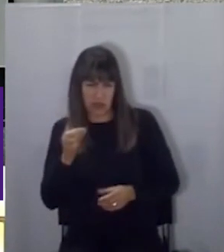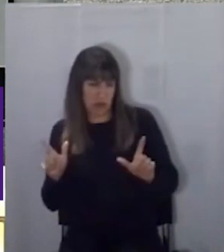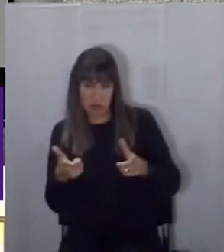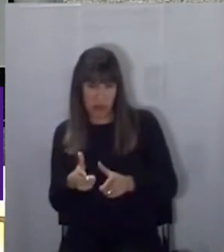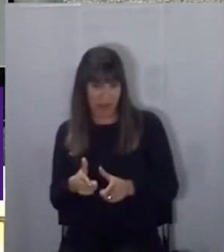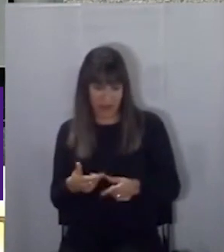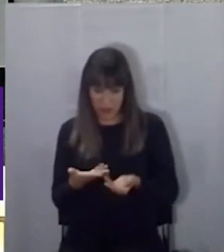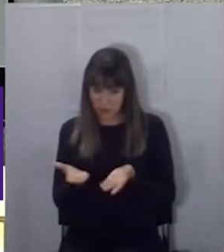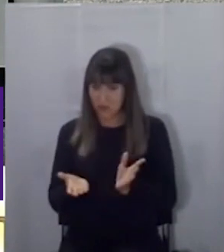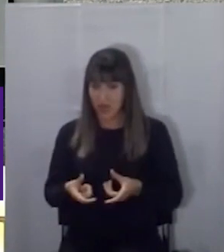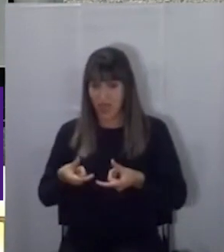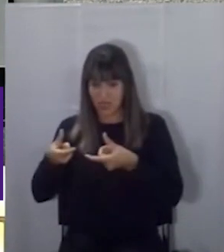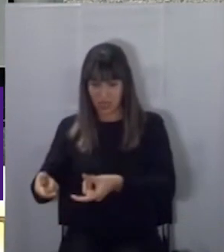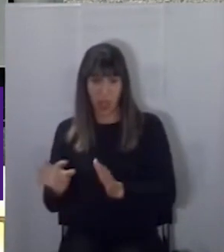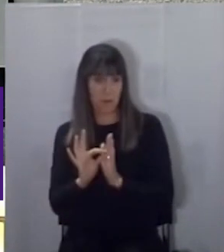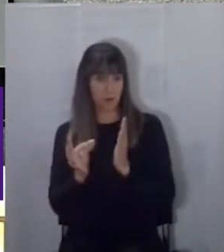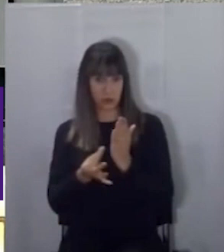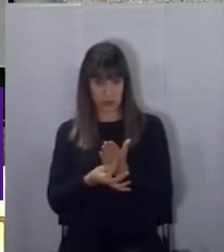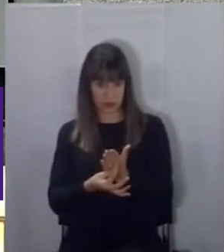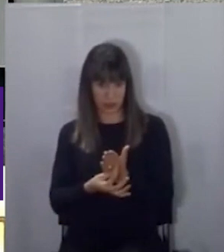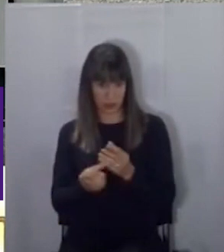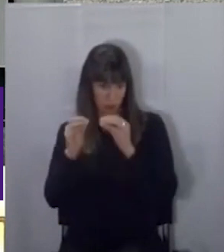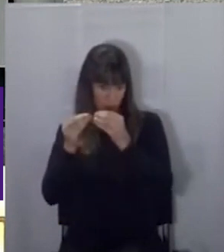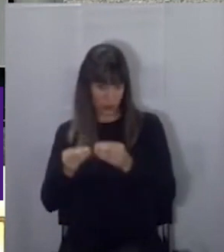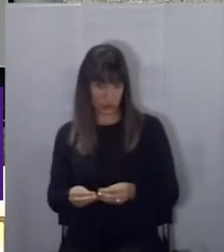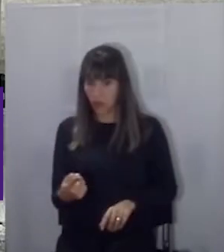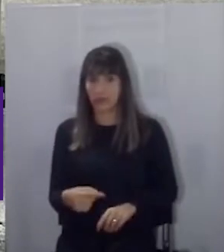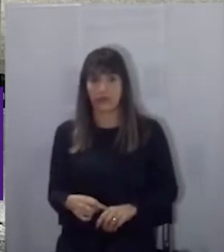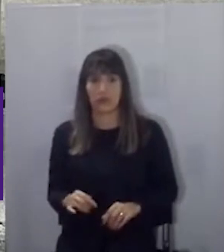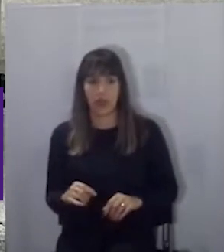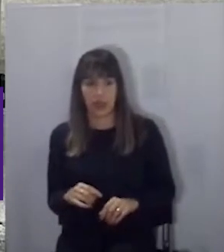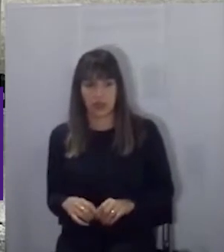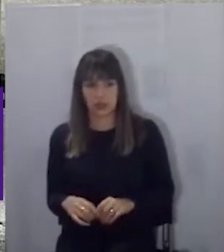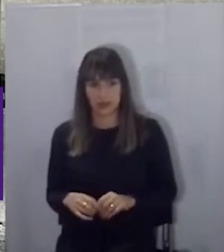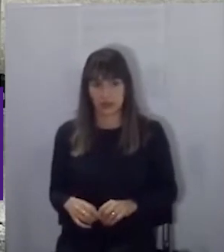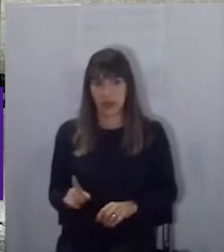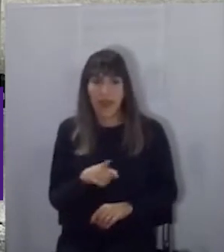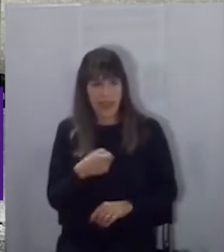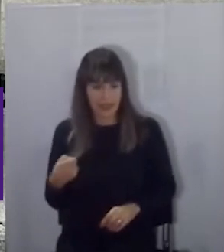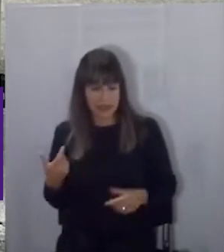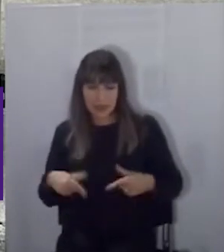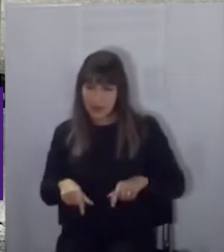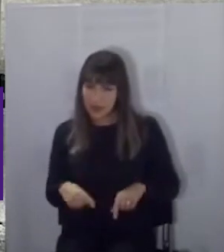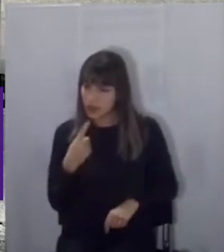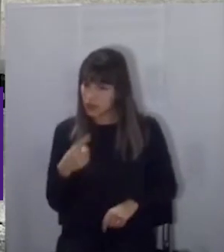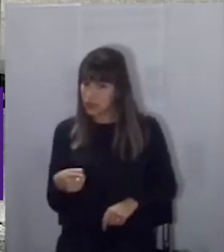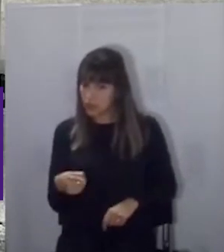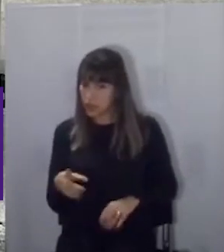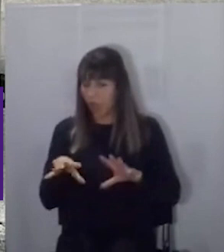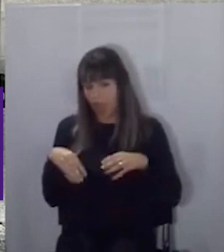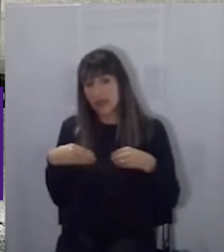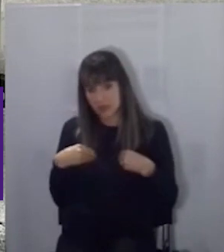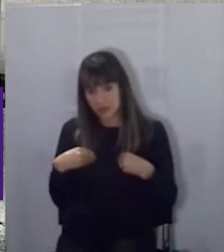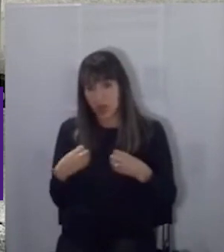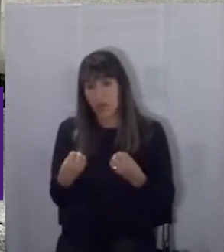se advirtieron dos gruesas inconstitucionalidades. Por un lado, el tema de la tasa de control de higiene ambiental, que el Tribunal de